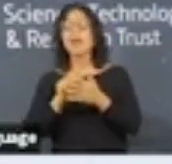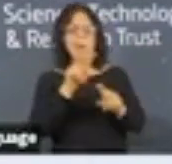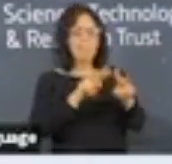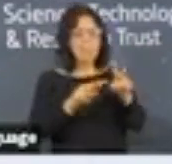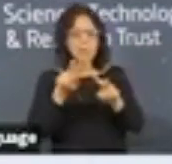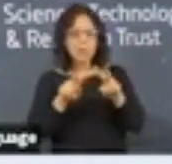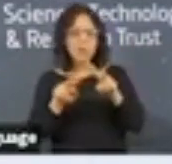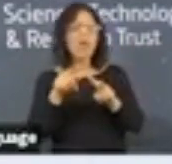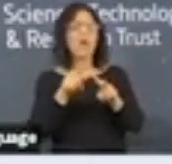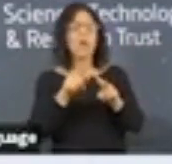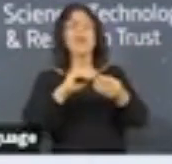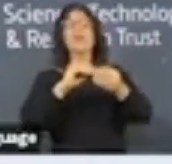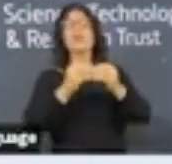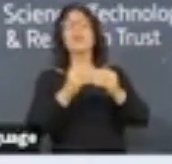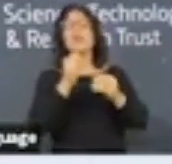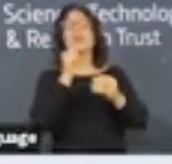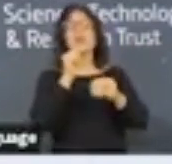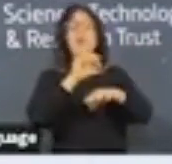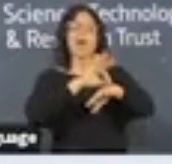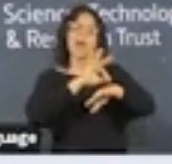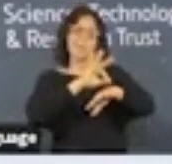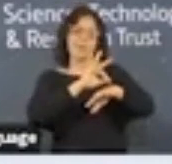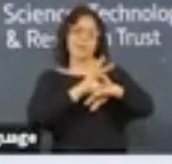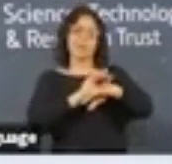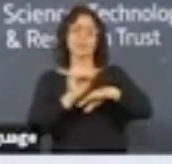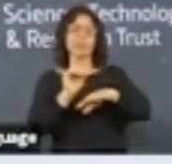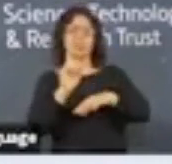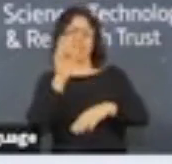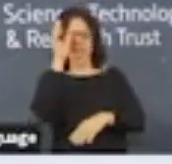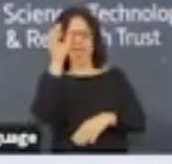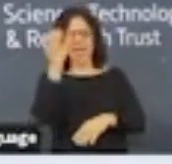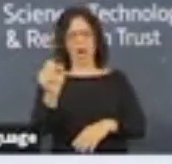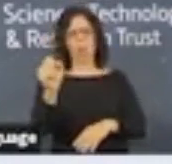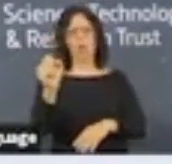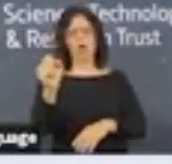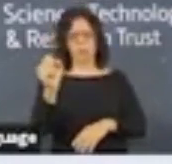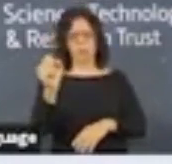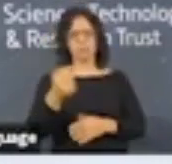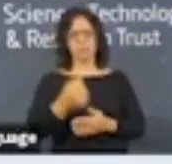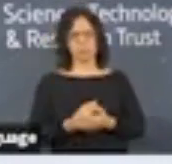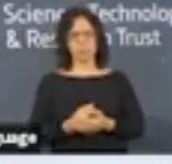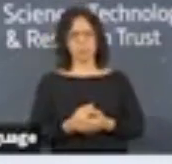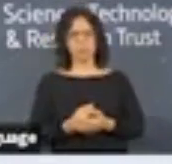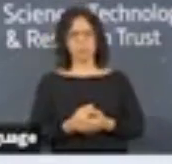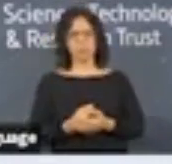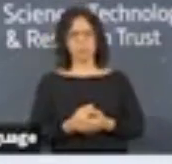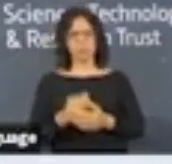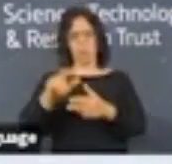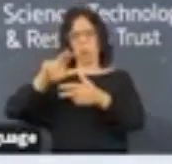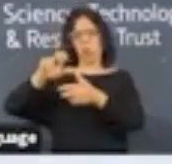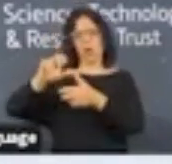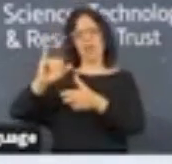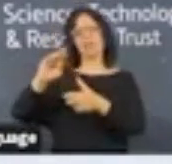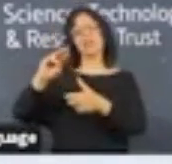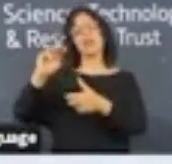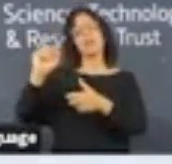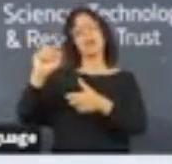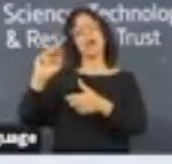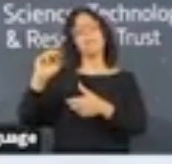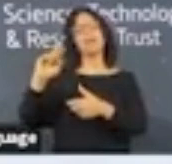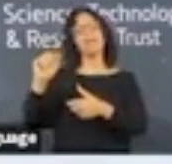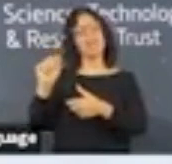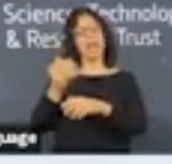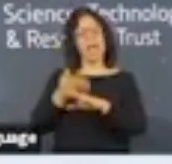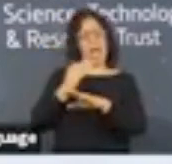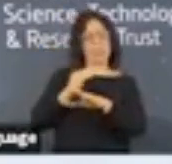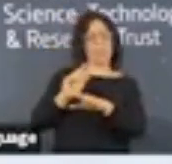de Aedes aegypti en la ciudad de Caguas, antes y después de los huracanes Irma y María, mediante